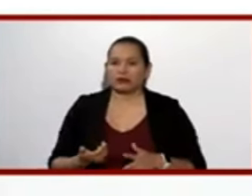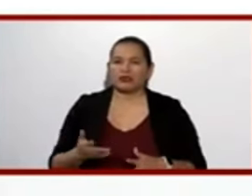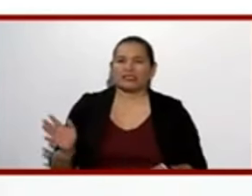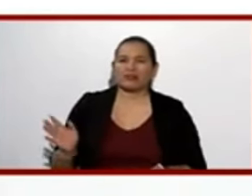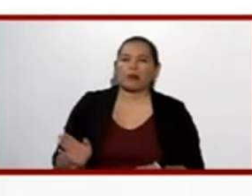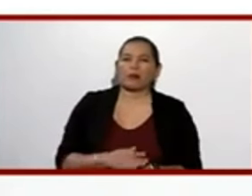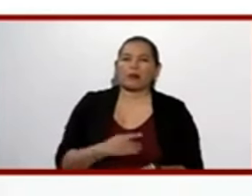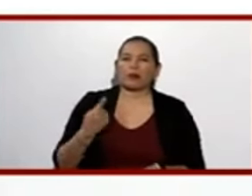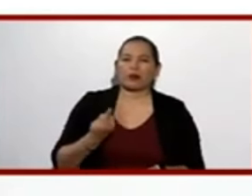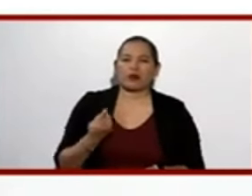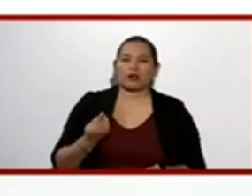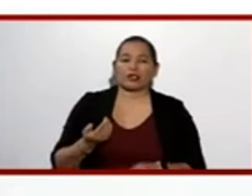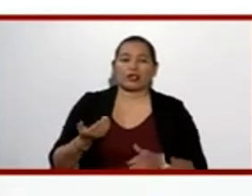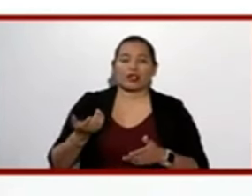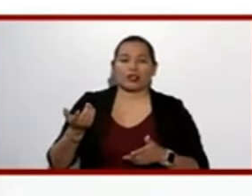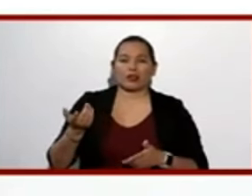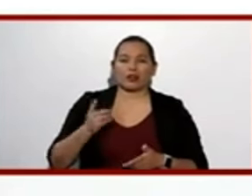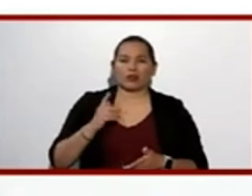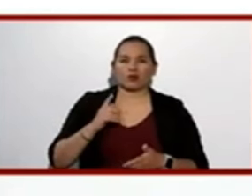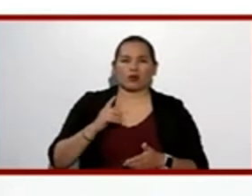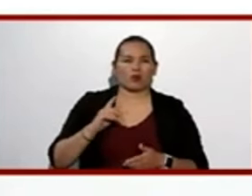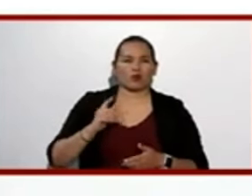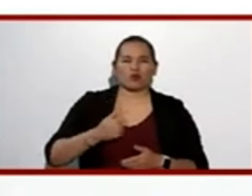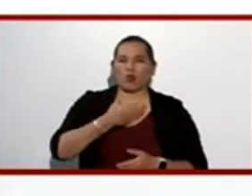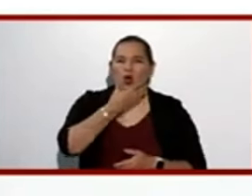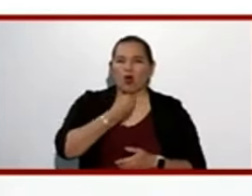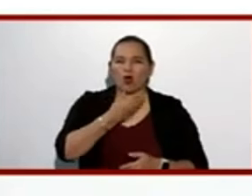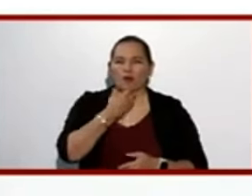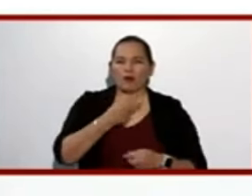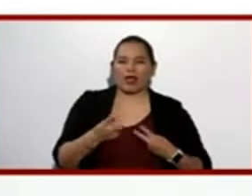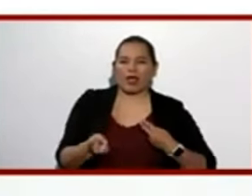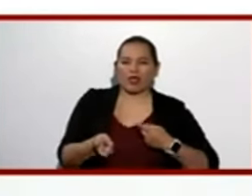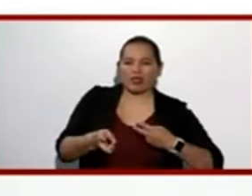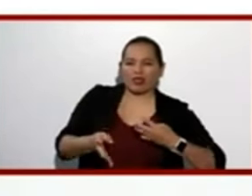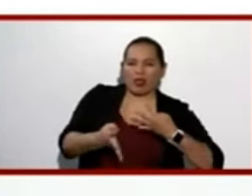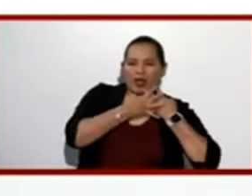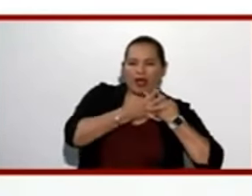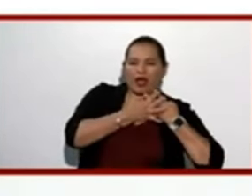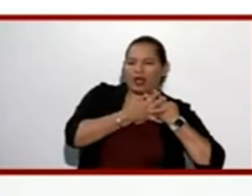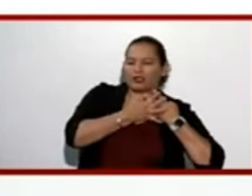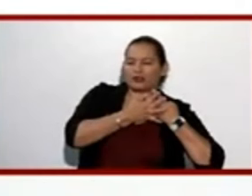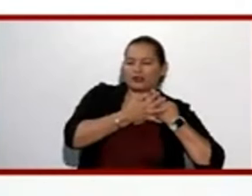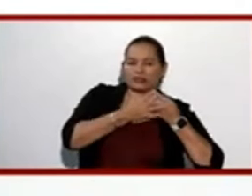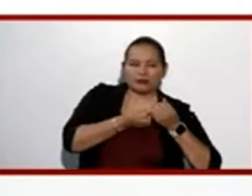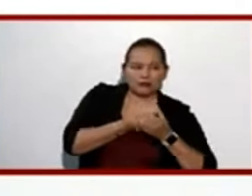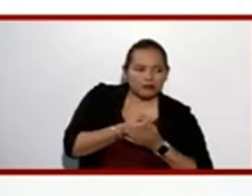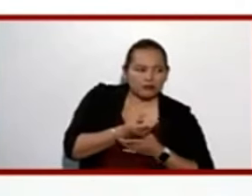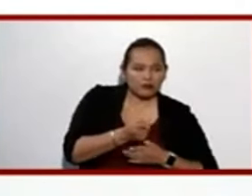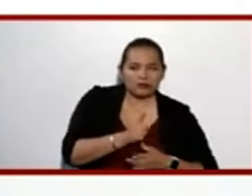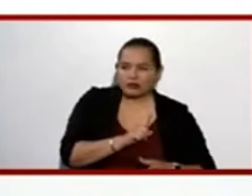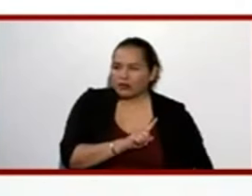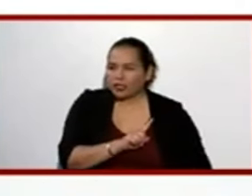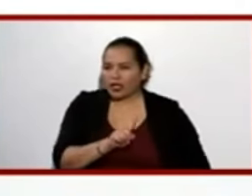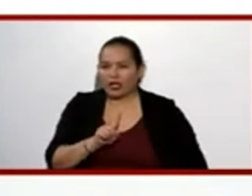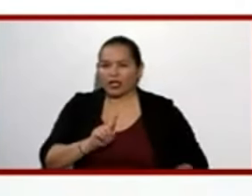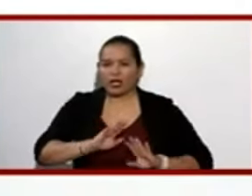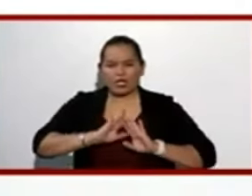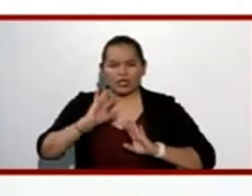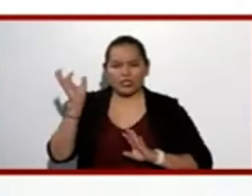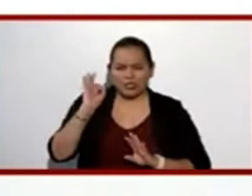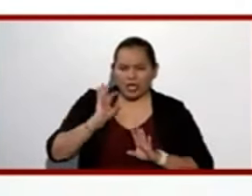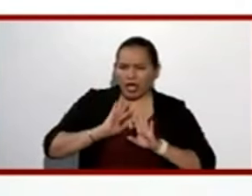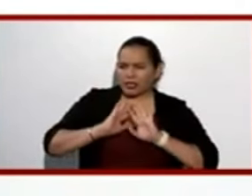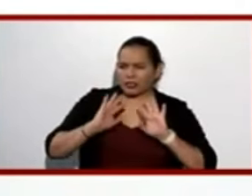cuando liberan a un delincuente sexual, sale y aunque haya tenido un